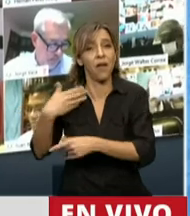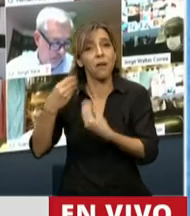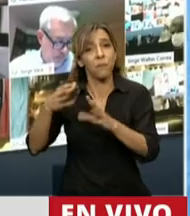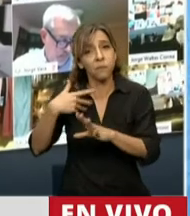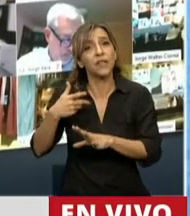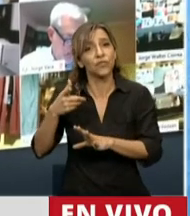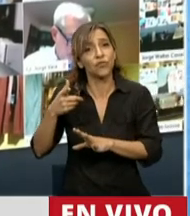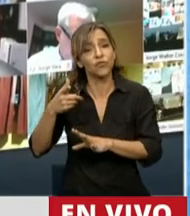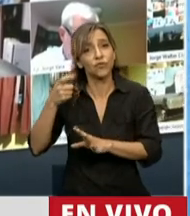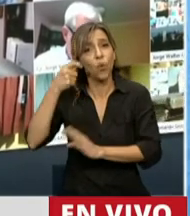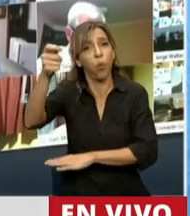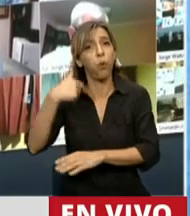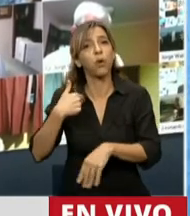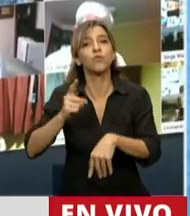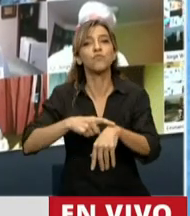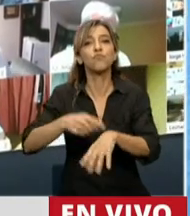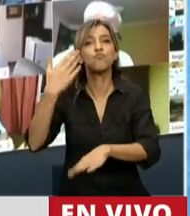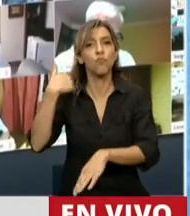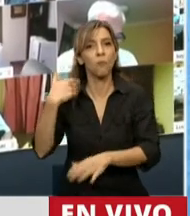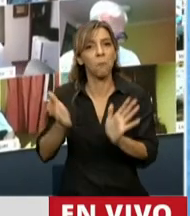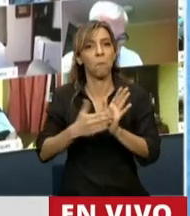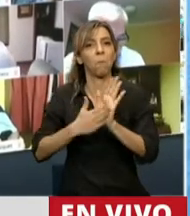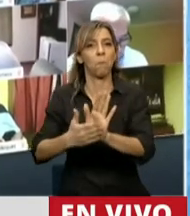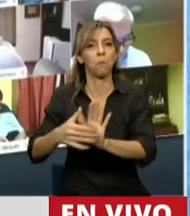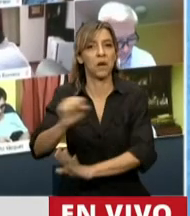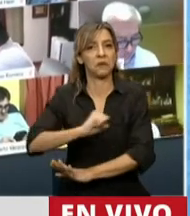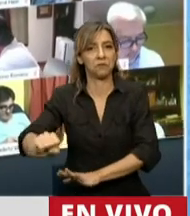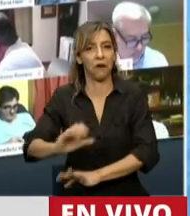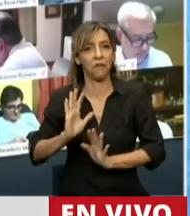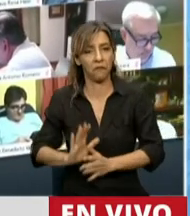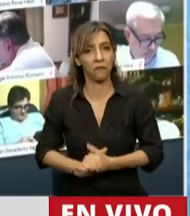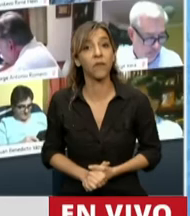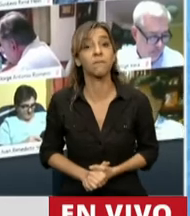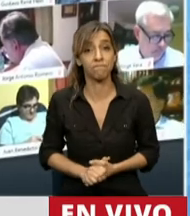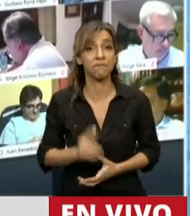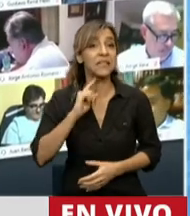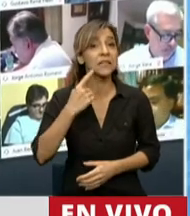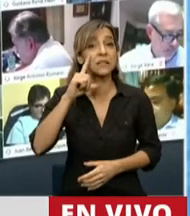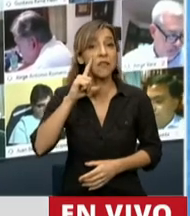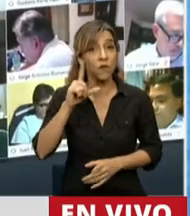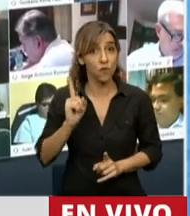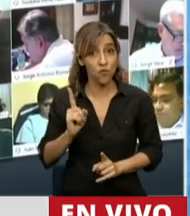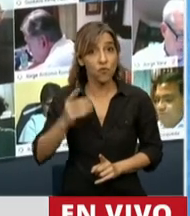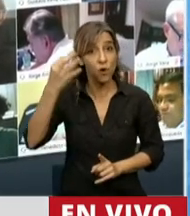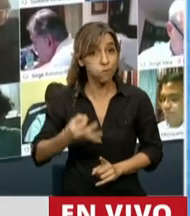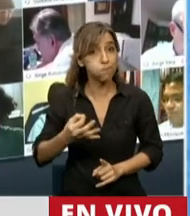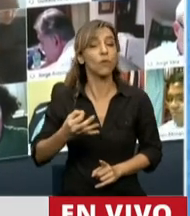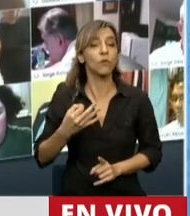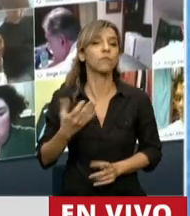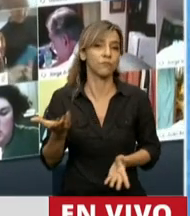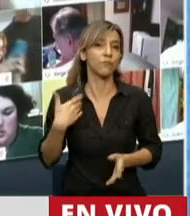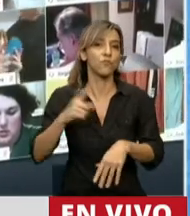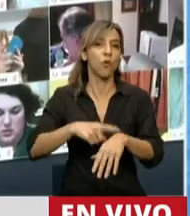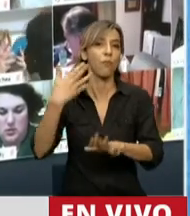se probaron las responsabilidades de aquella estafa. El 13 de julio próximo pasado se cumplieron 20 años del histórico fallo del juez